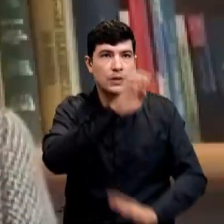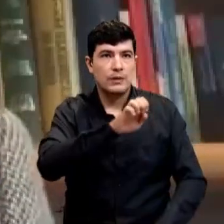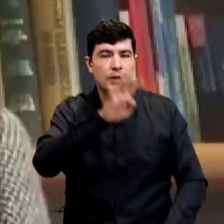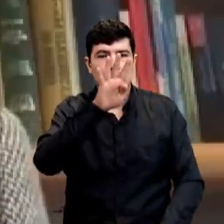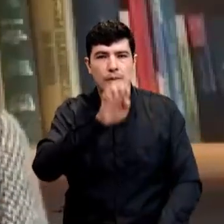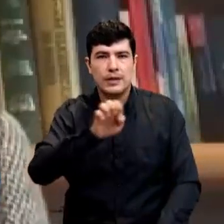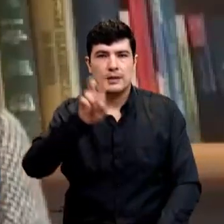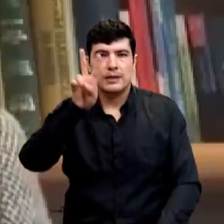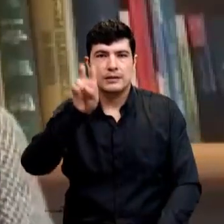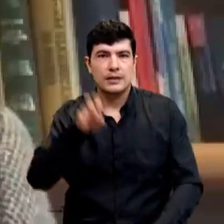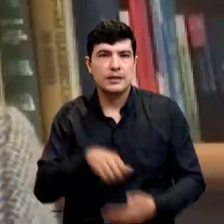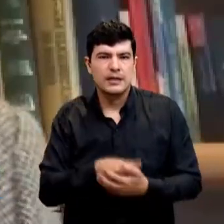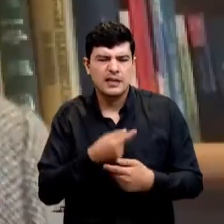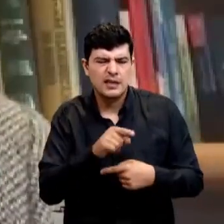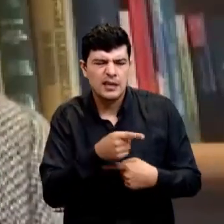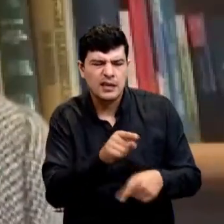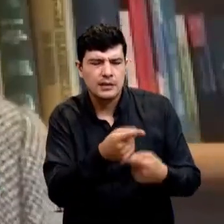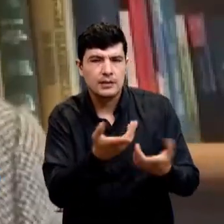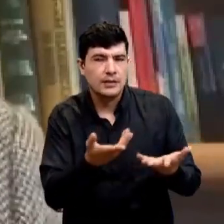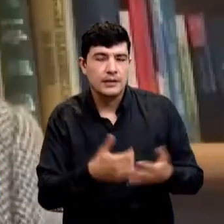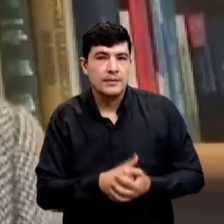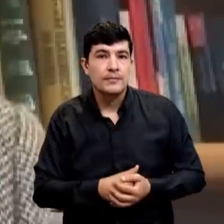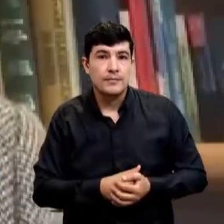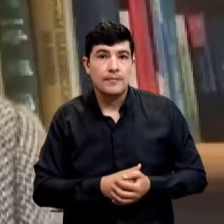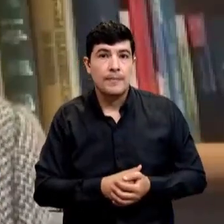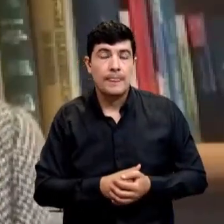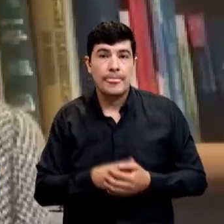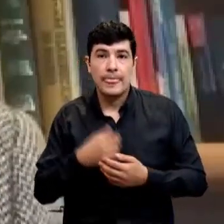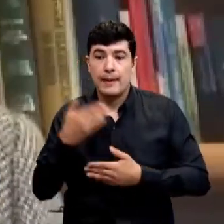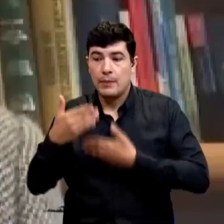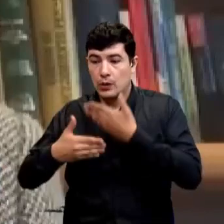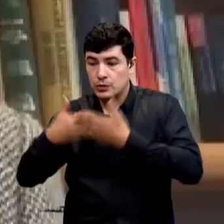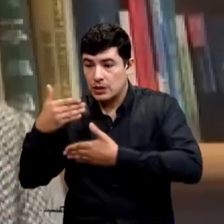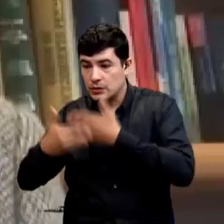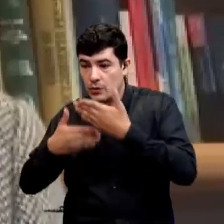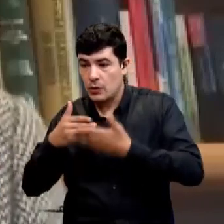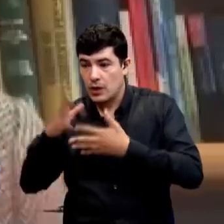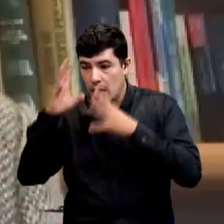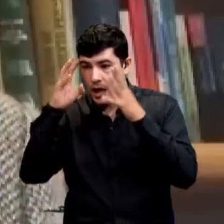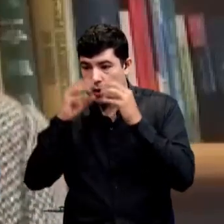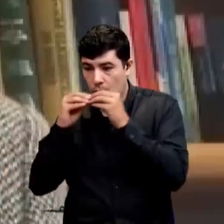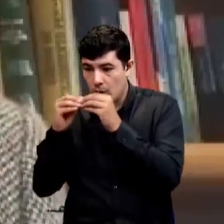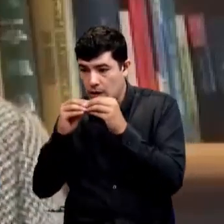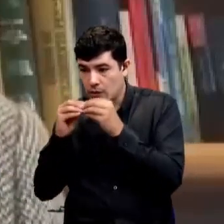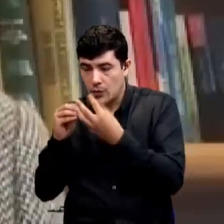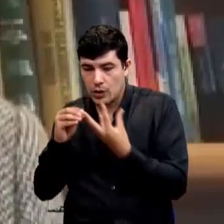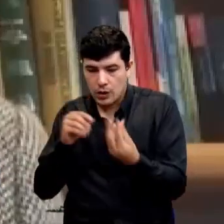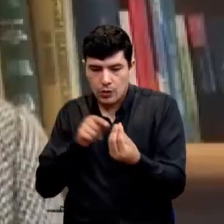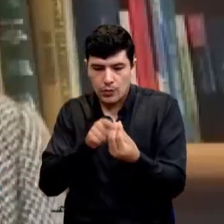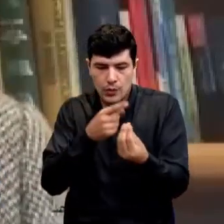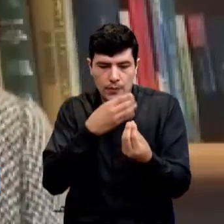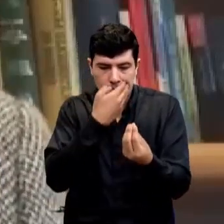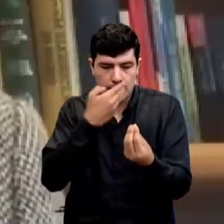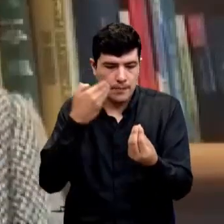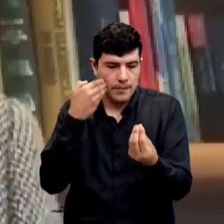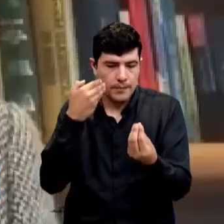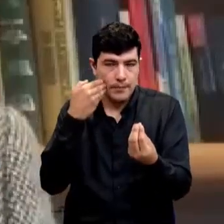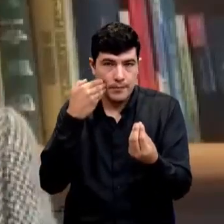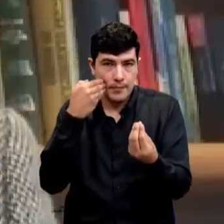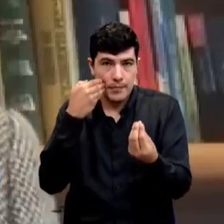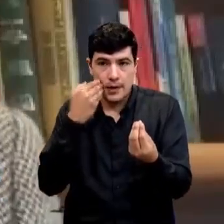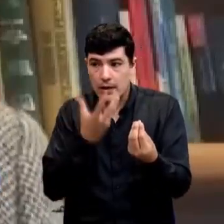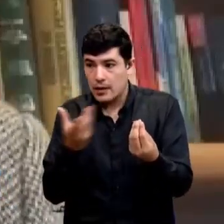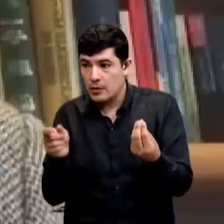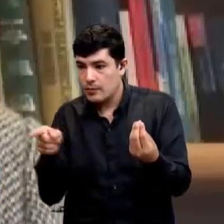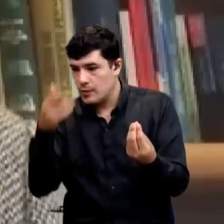1997 y básicamente consiste en que cuando hay negociaciones políticas con un grupo armado al margen de la ley,